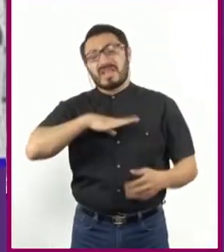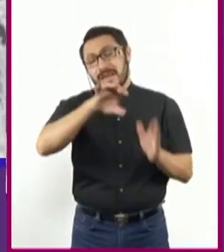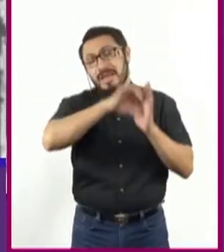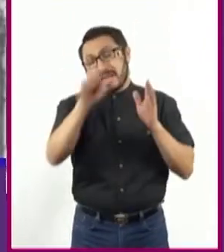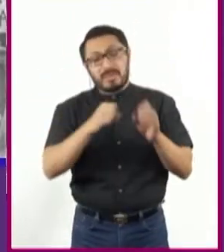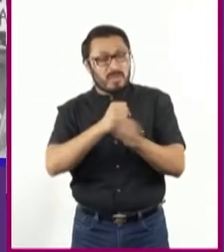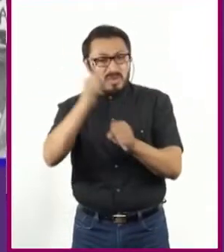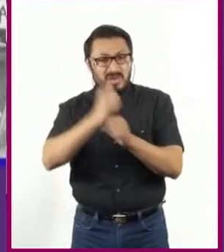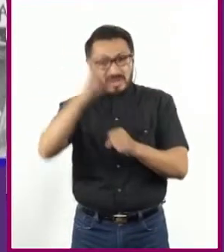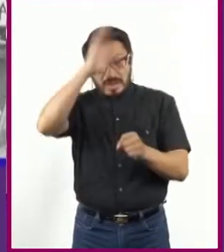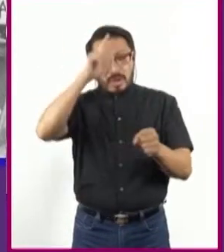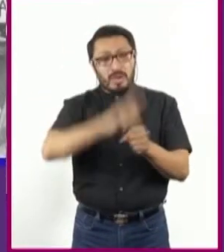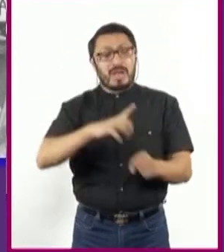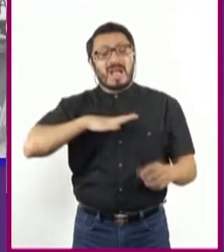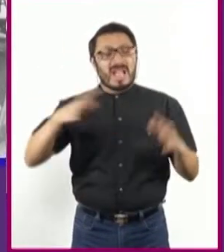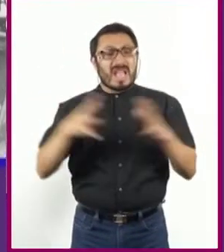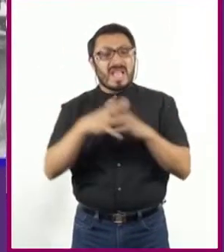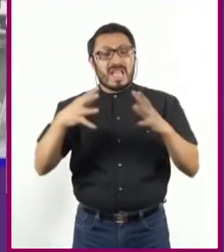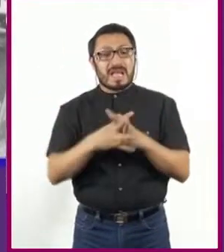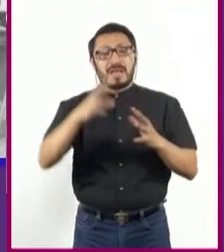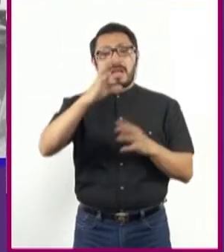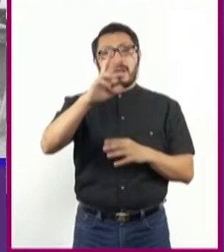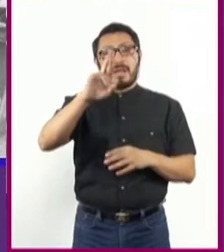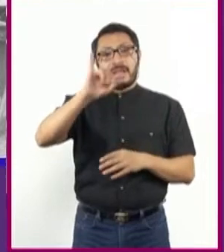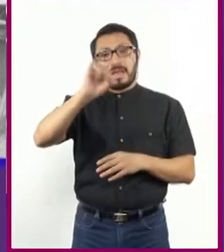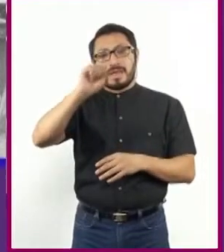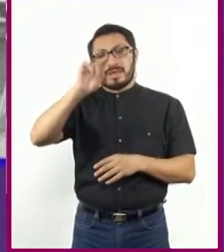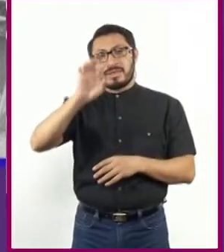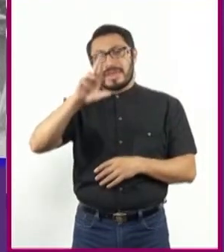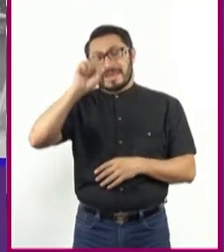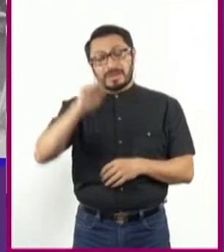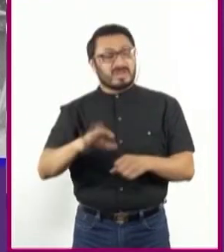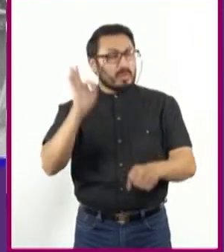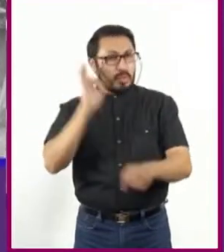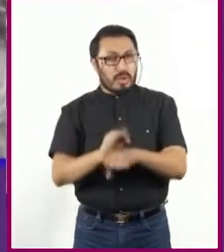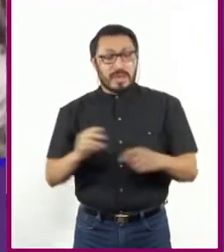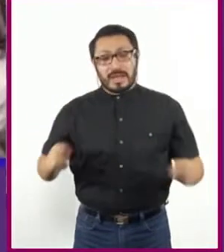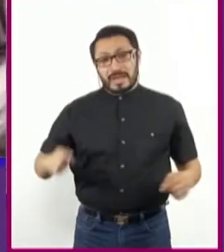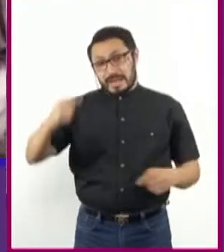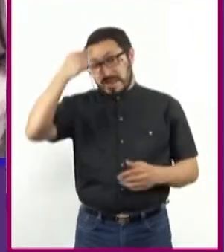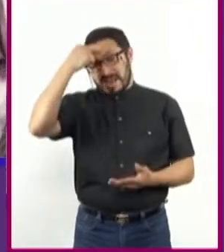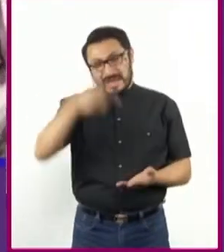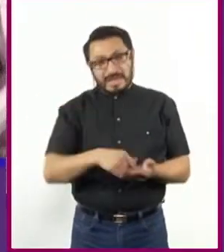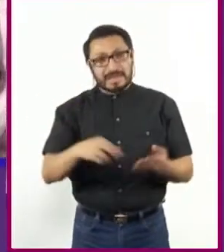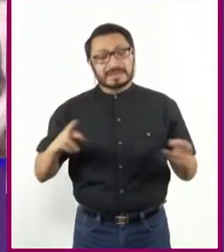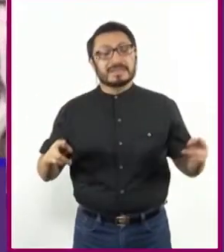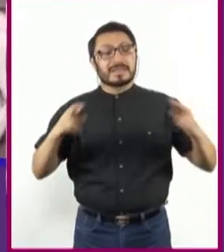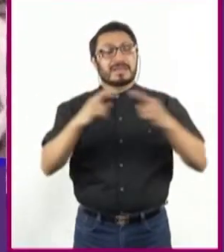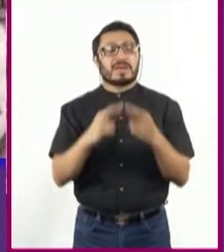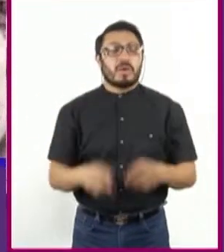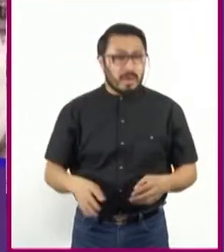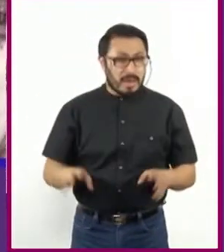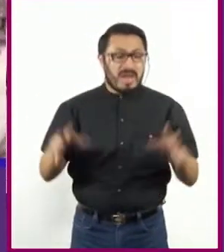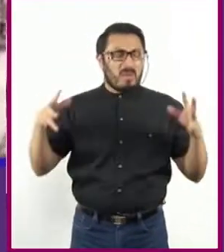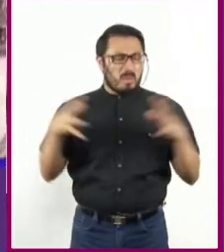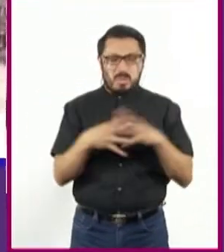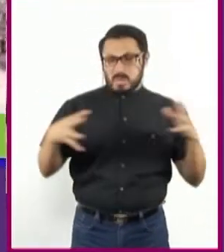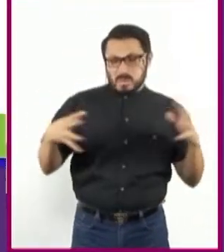violencia cultural fue la Guerra de los Cristeros, en la que se defendieron creencias religiosas a través de enfrentamientos.